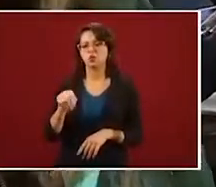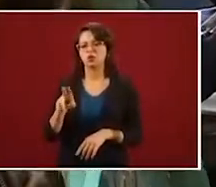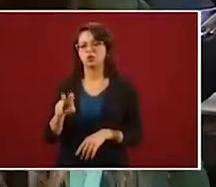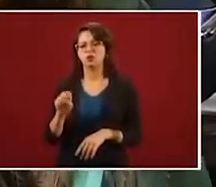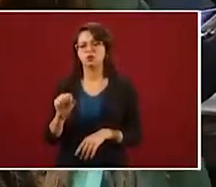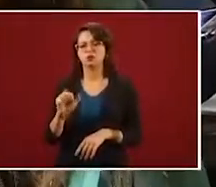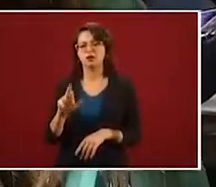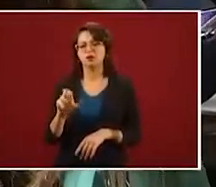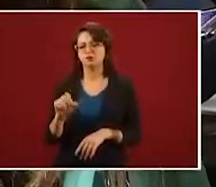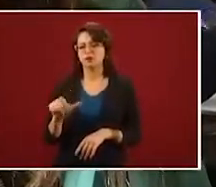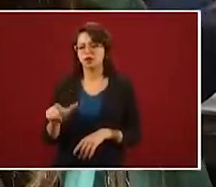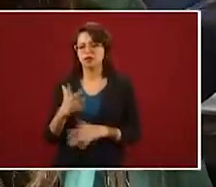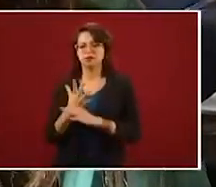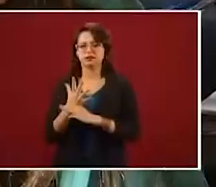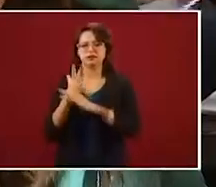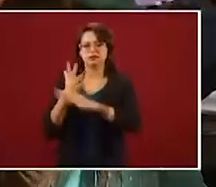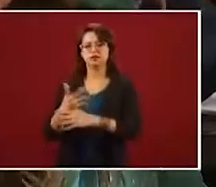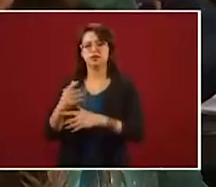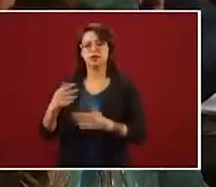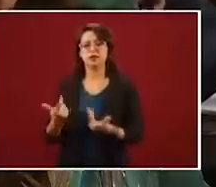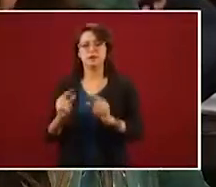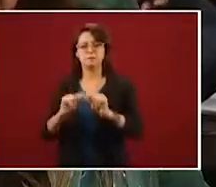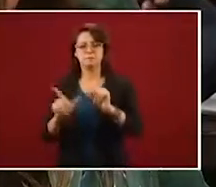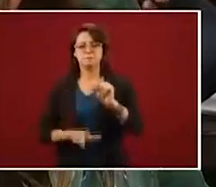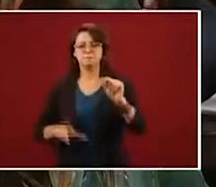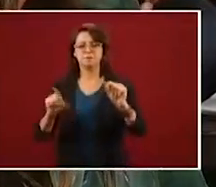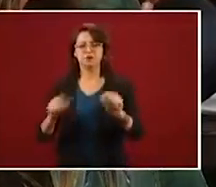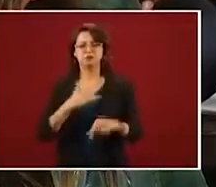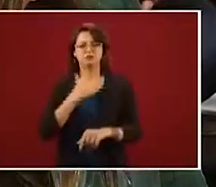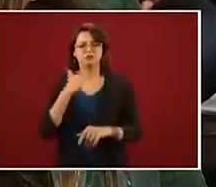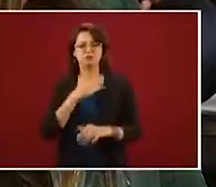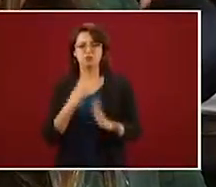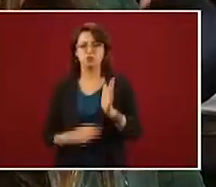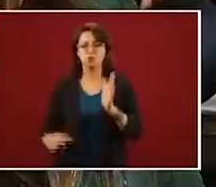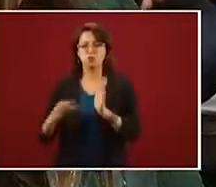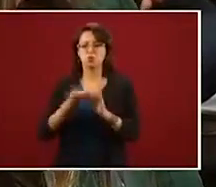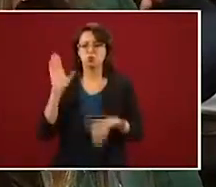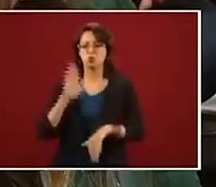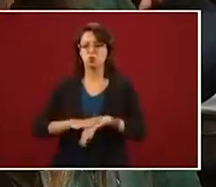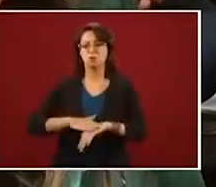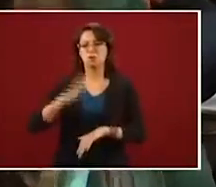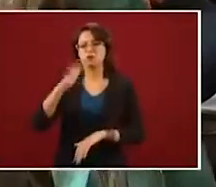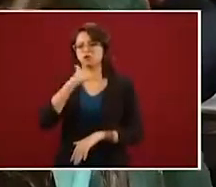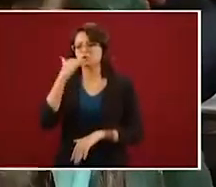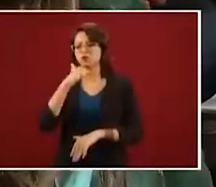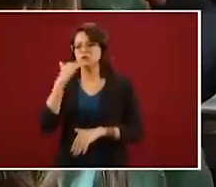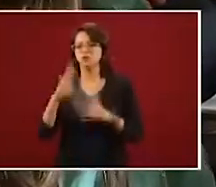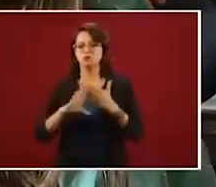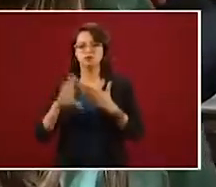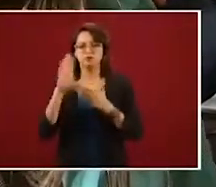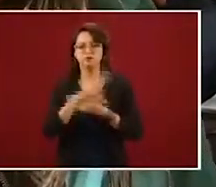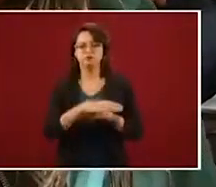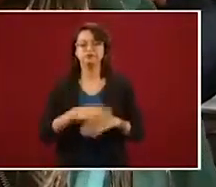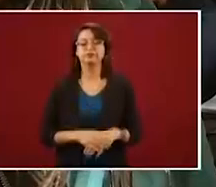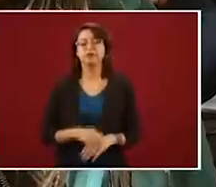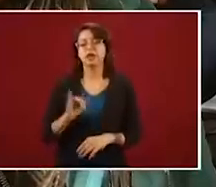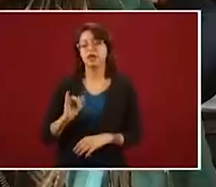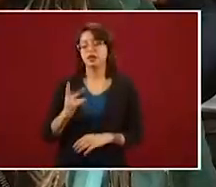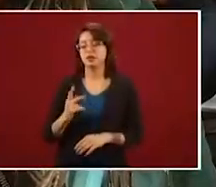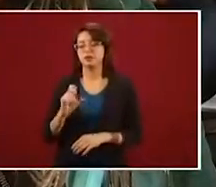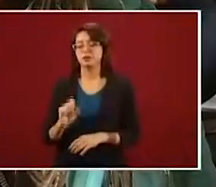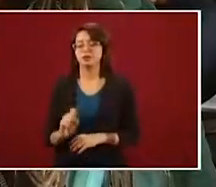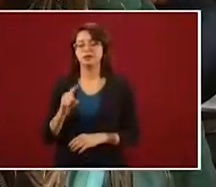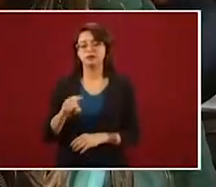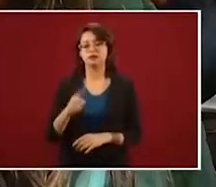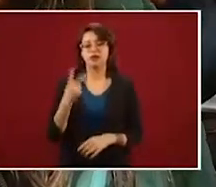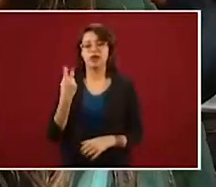del índice de percepción de la corrupción. Y dice, de acuerdo con el IPC del